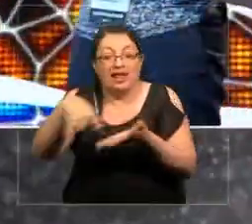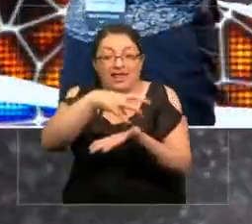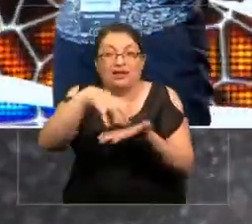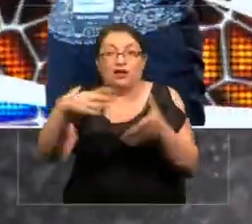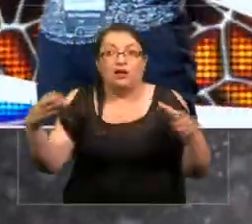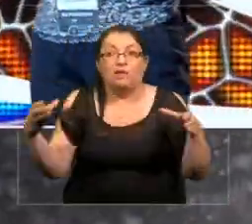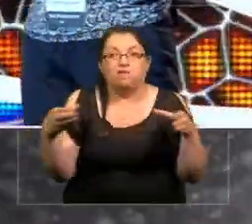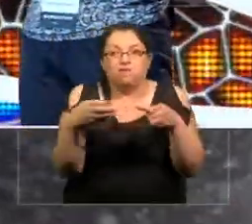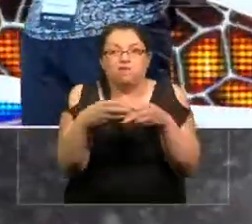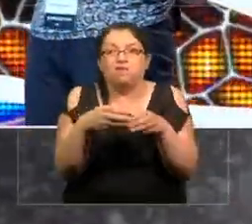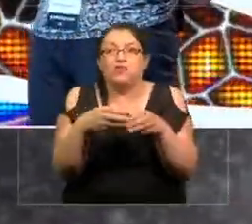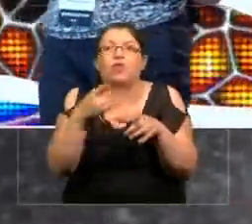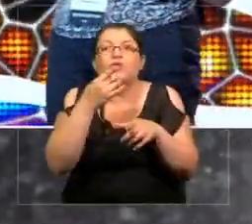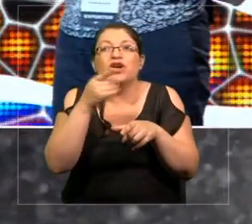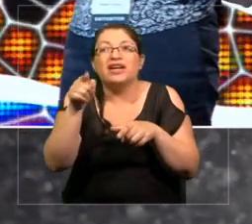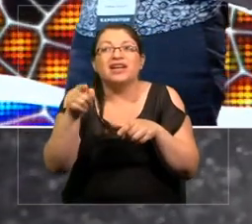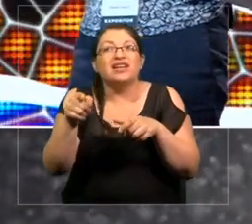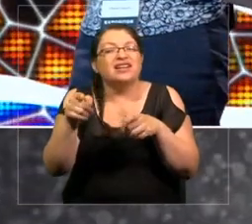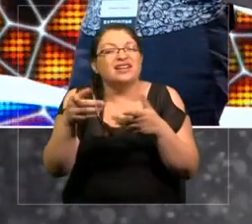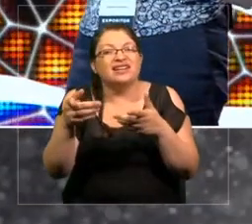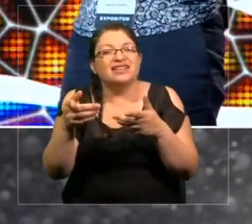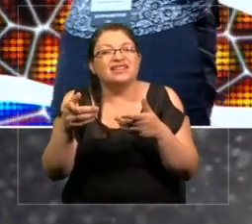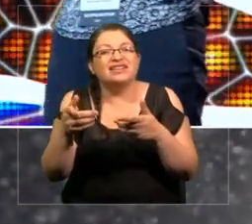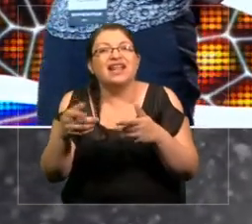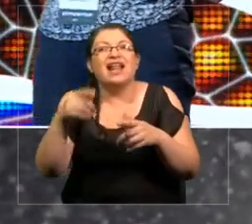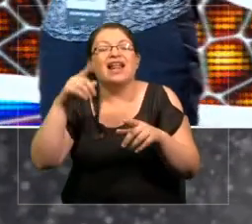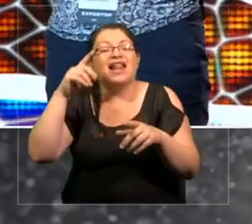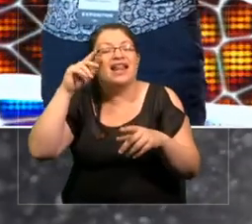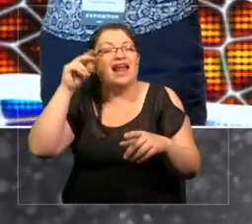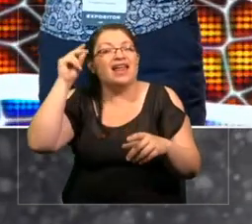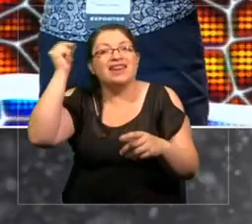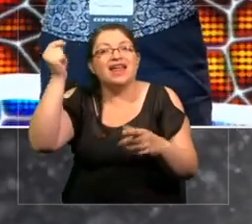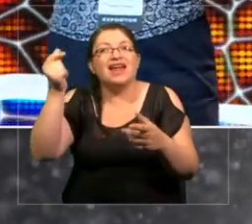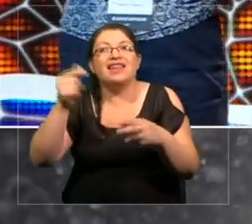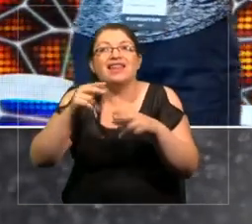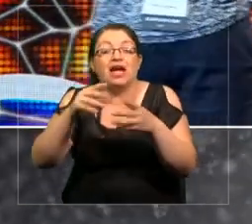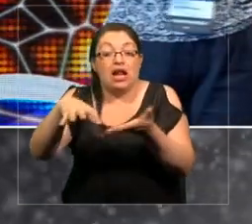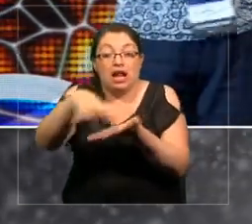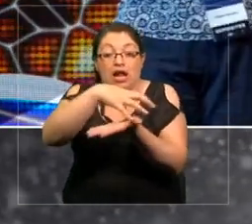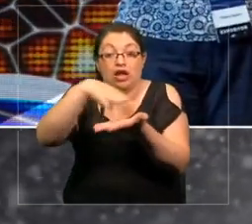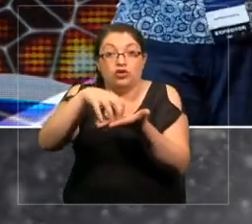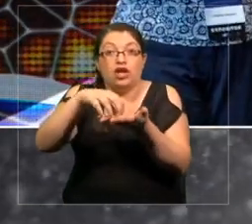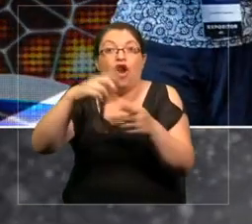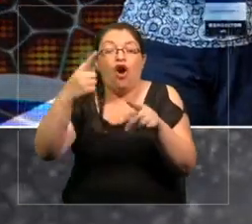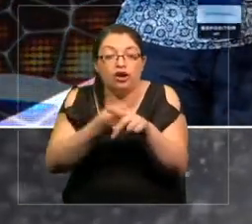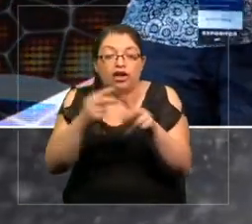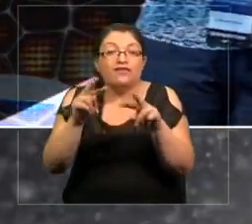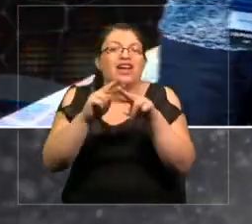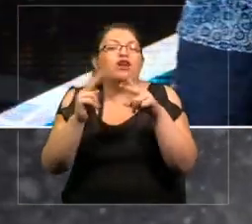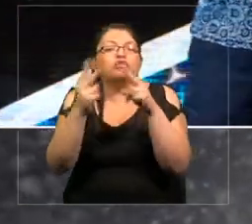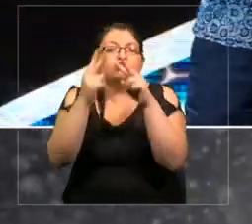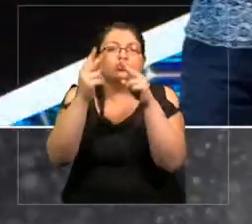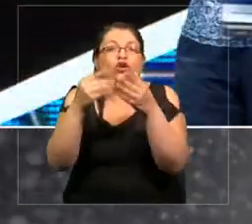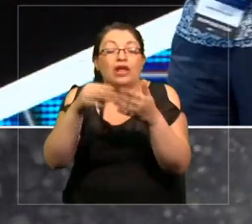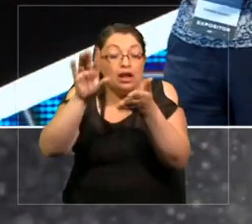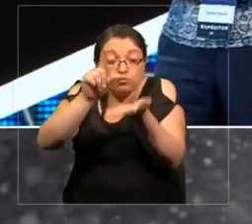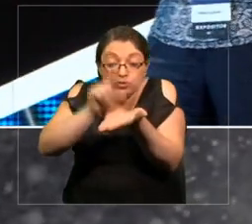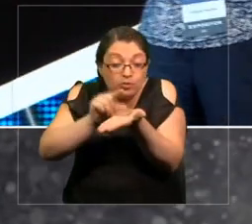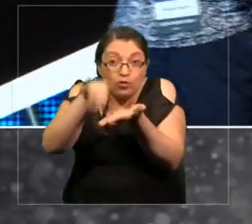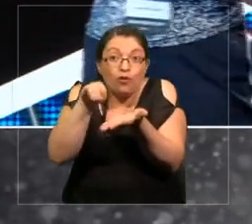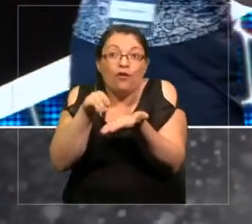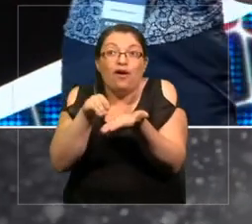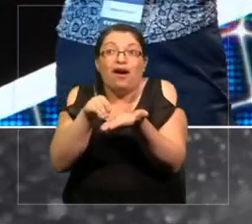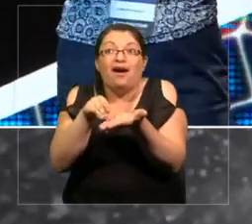compacta porque está basada en la idea de reconstruir la ciudad sobre sí misma recuperando todo lo que podemos recuperar